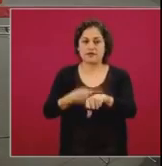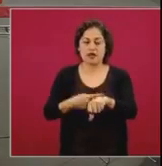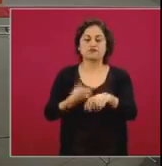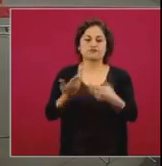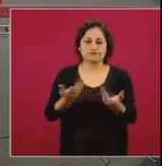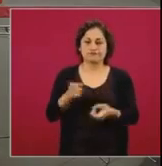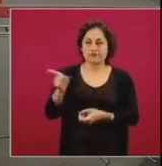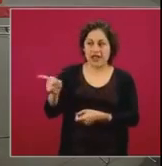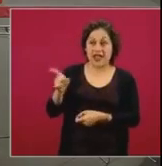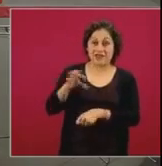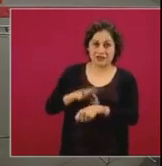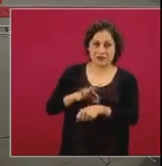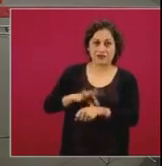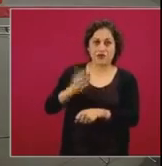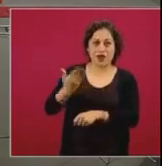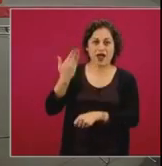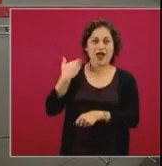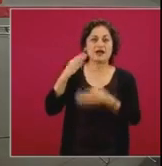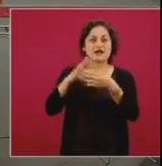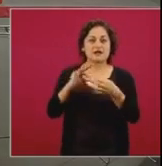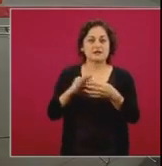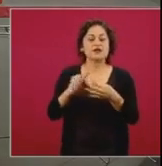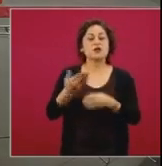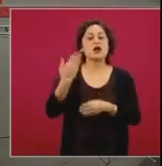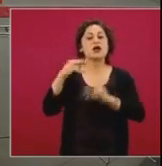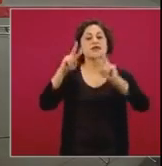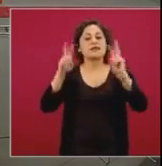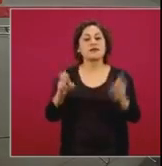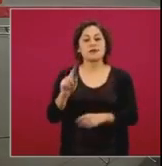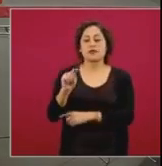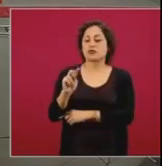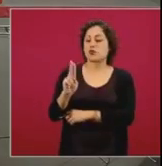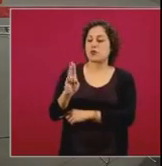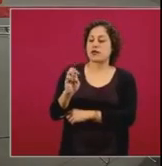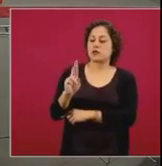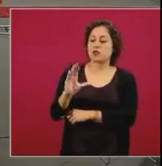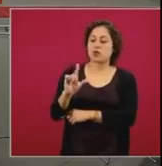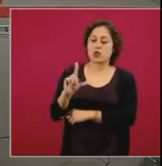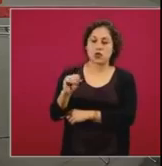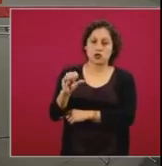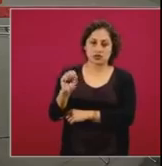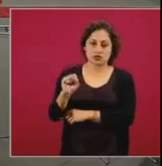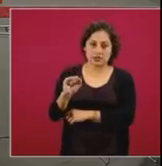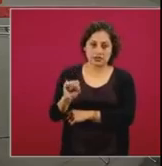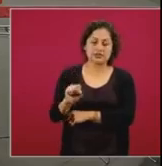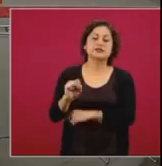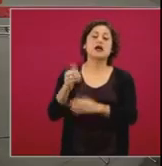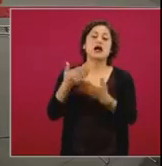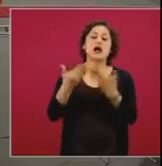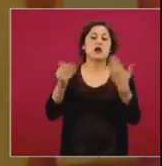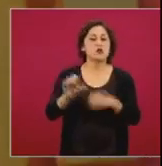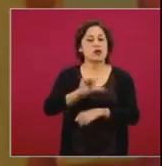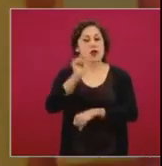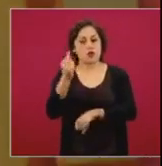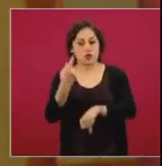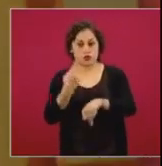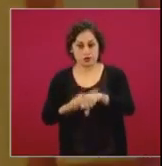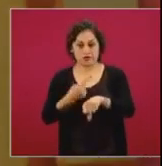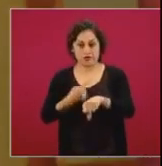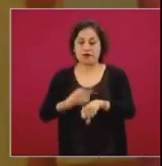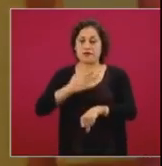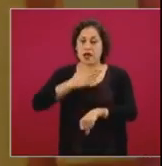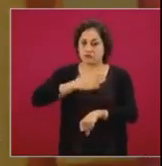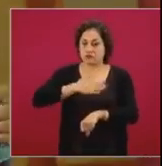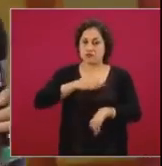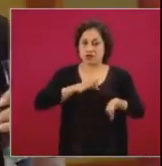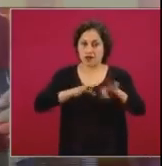Ricardo, habíamos hablado anteriormente de tuberculosis y el día de hoy me toca otro de los componentes de la dirección a la cual estoy dirigiendo en